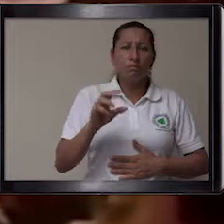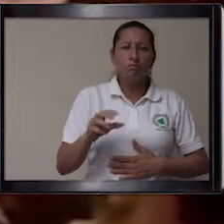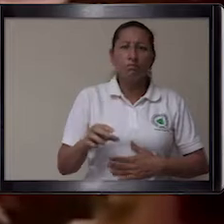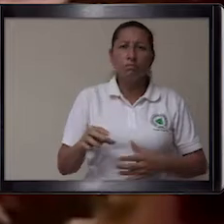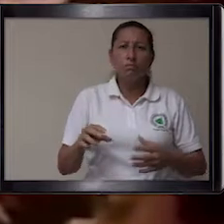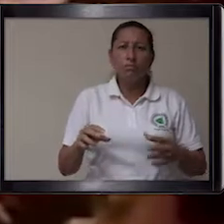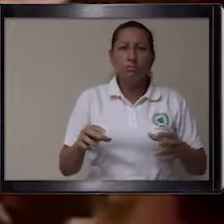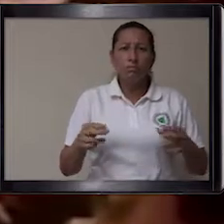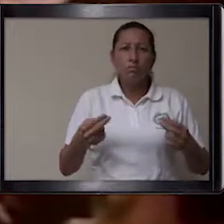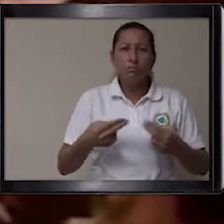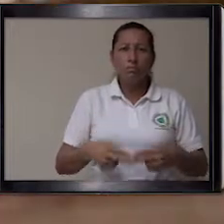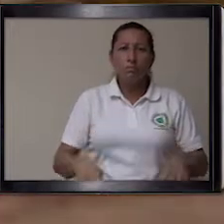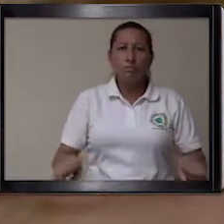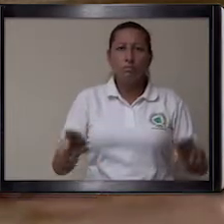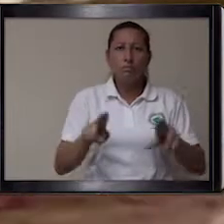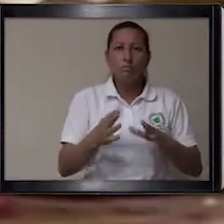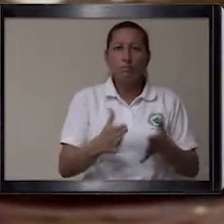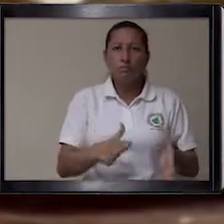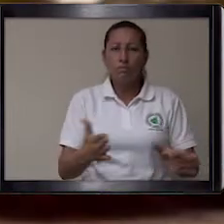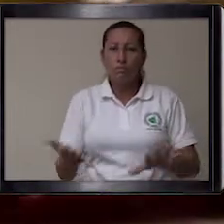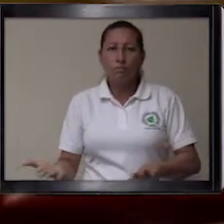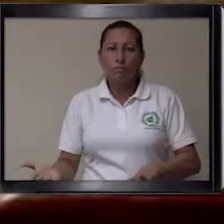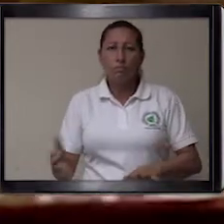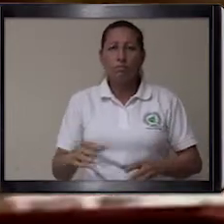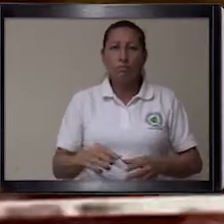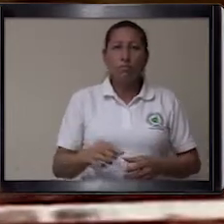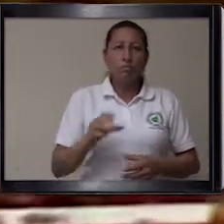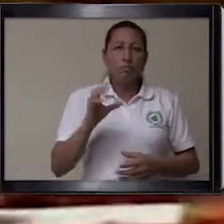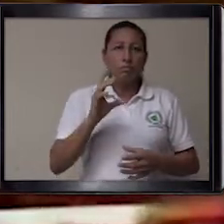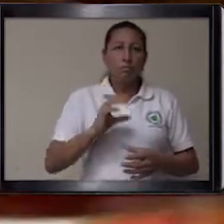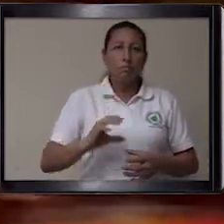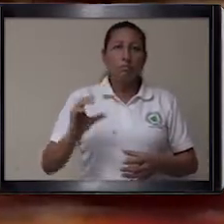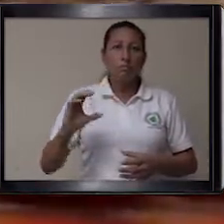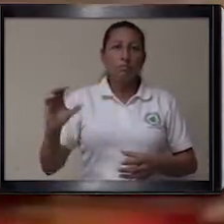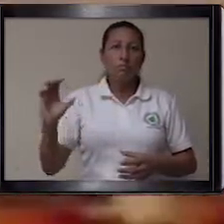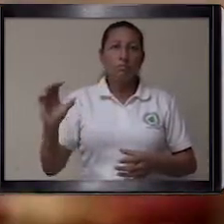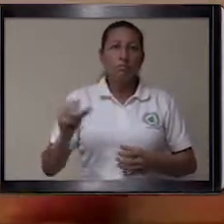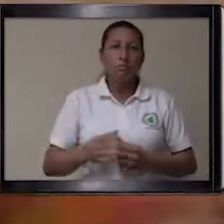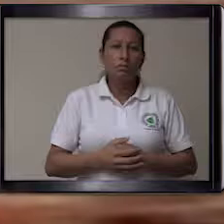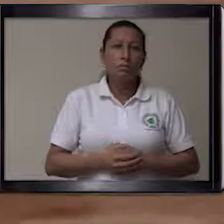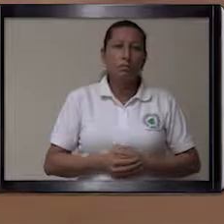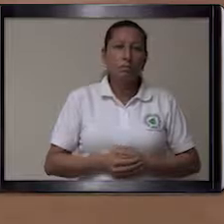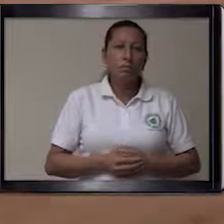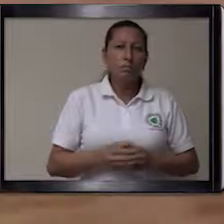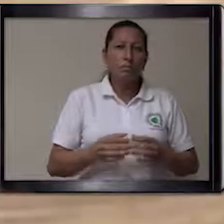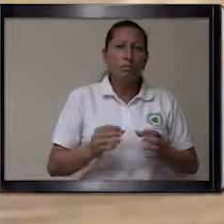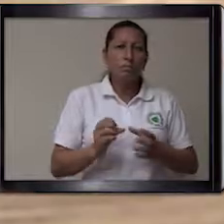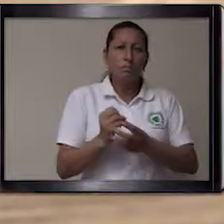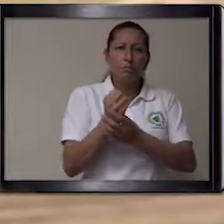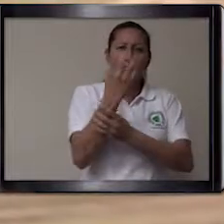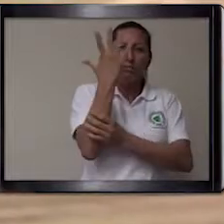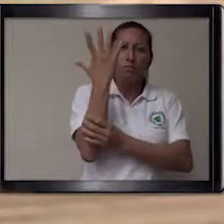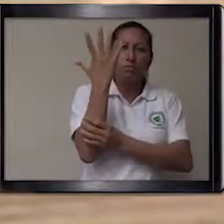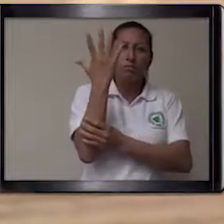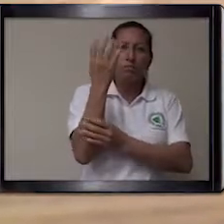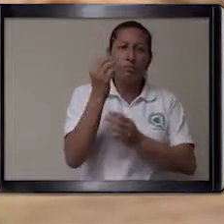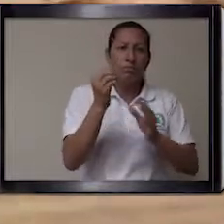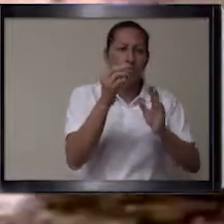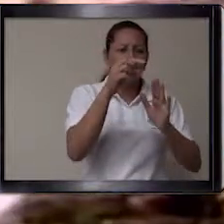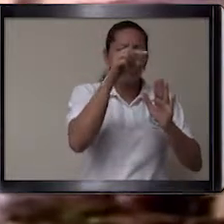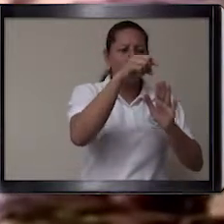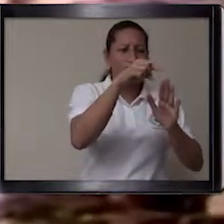de 1985 en Armero, Colombia, pues una avalancha de piedra y lodo descendió del volcán Nevada del